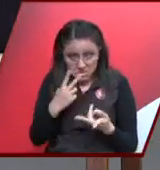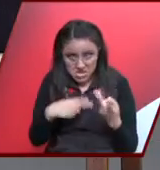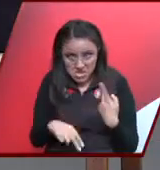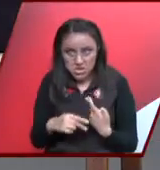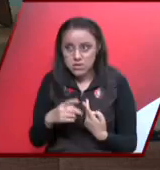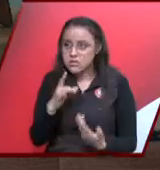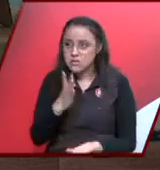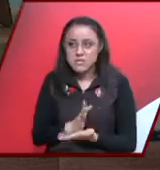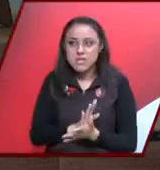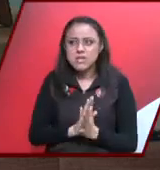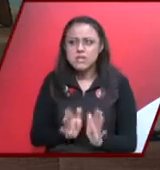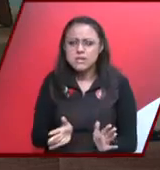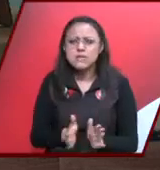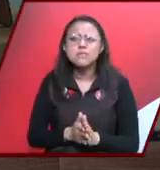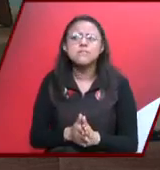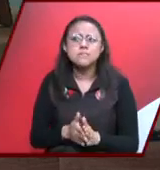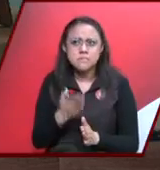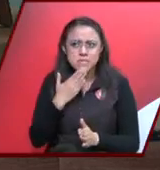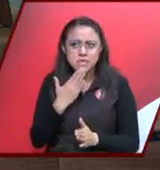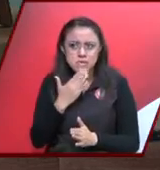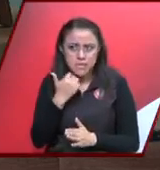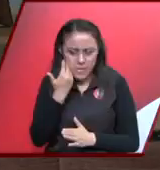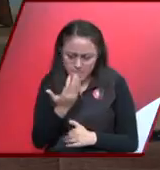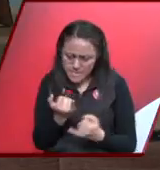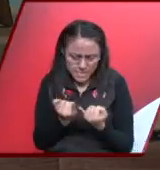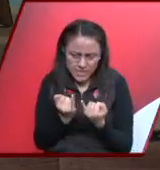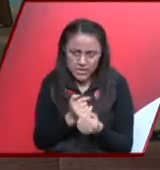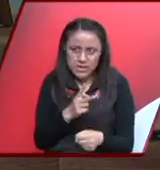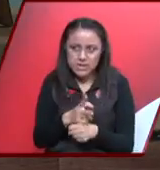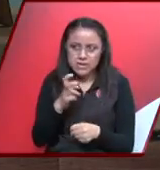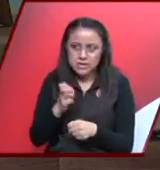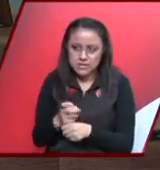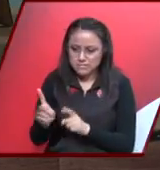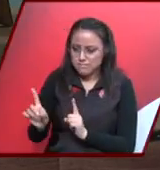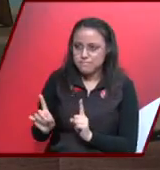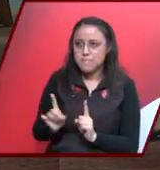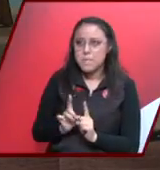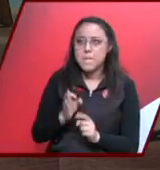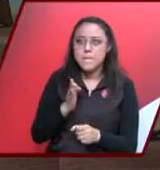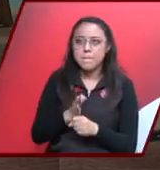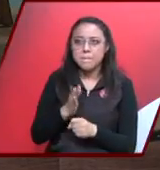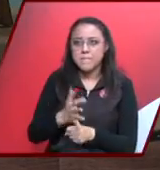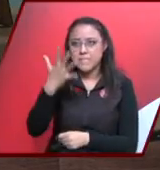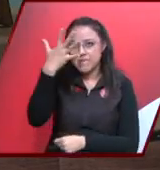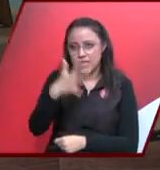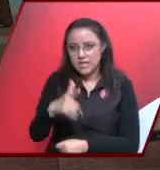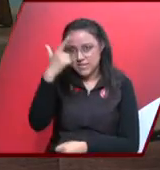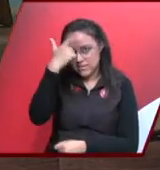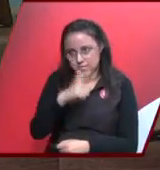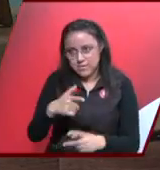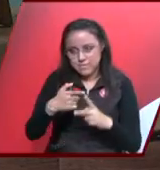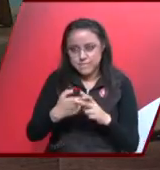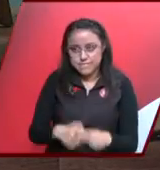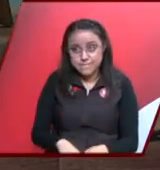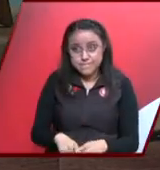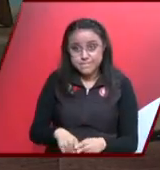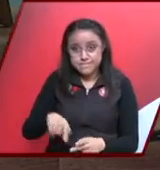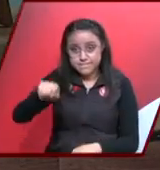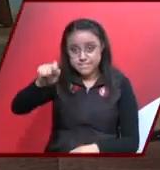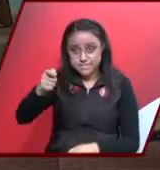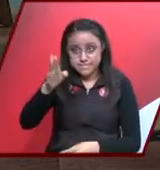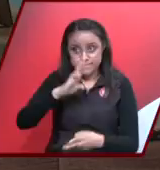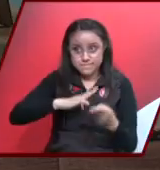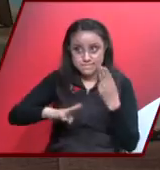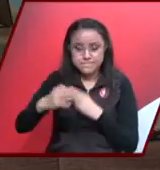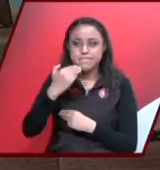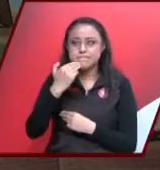Y ya, listo. Pero te pedimos aquí, que estés con nosotros justamente en la transmisión. Empezamos 10 de la noche. Fíjate, el canal del Mundial ha hecho una